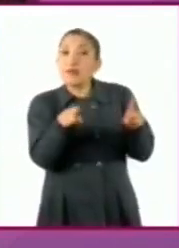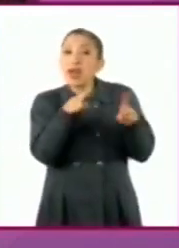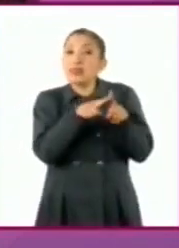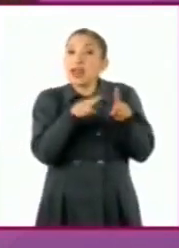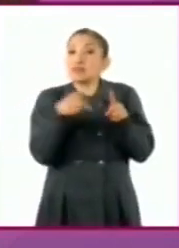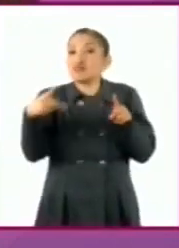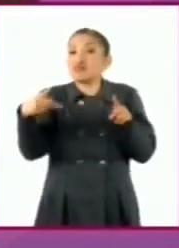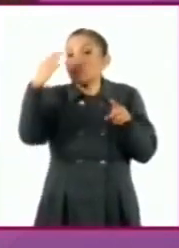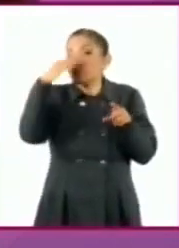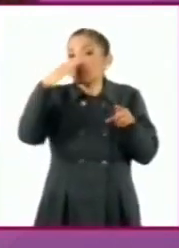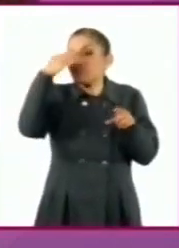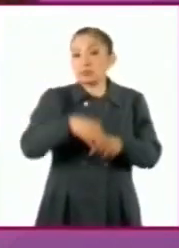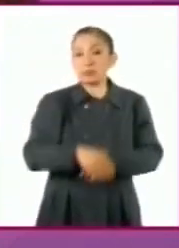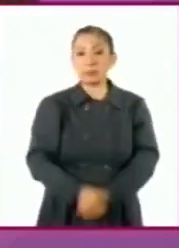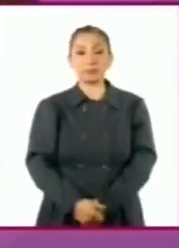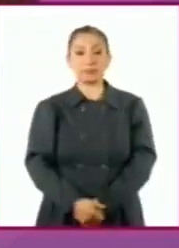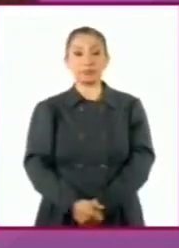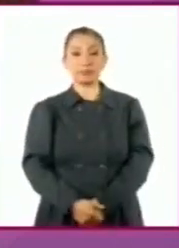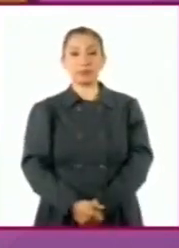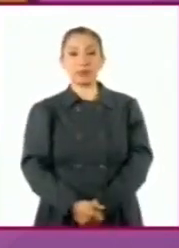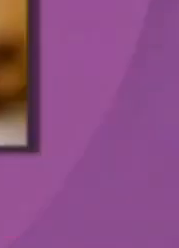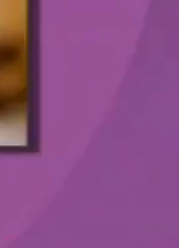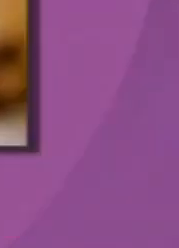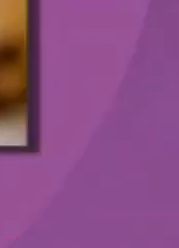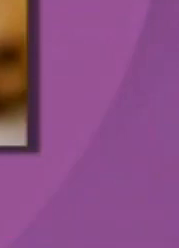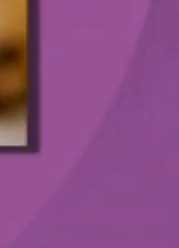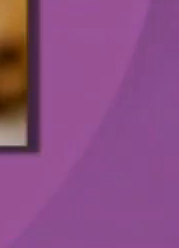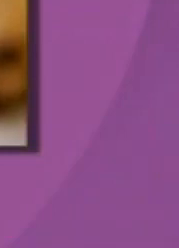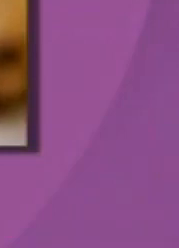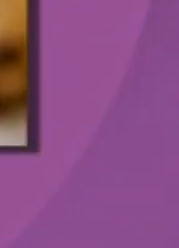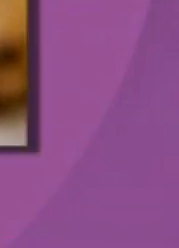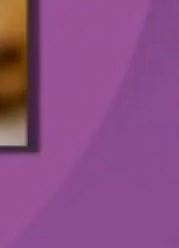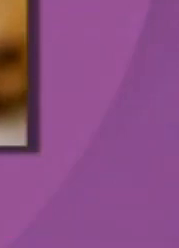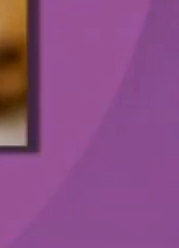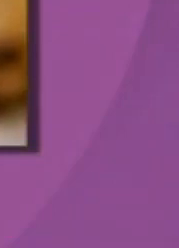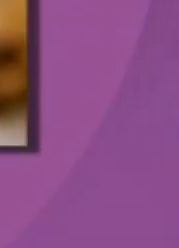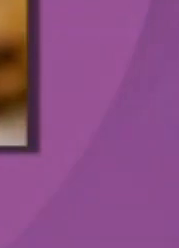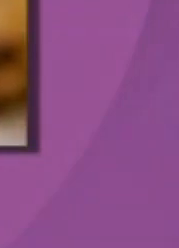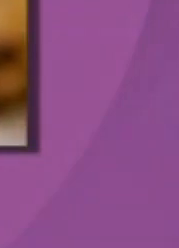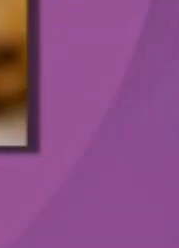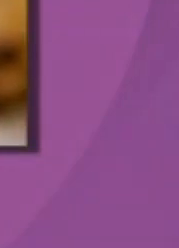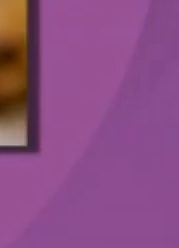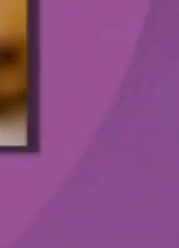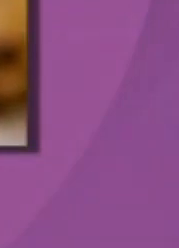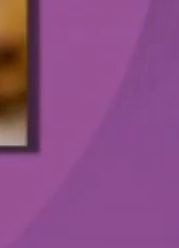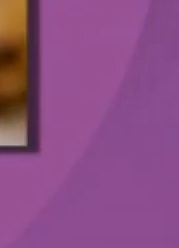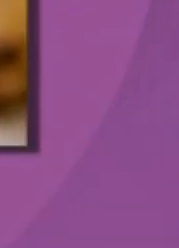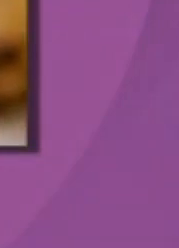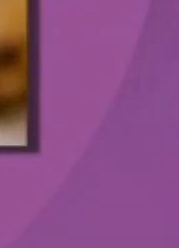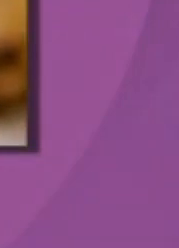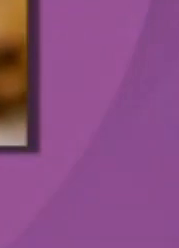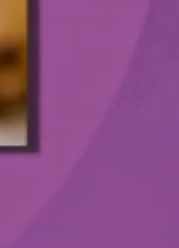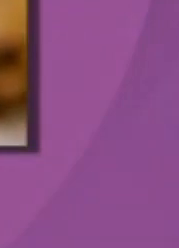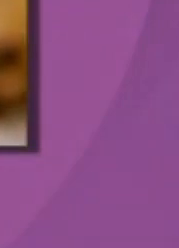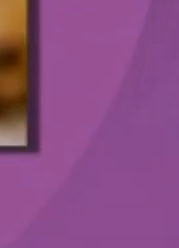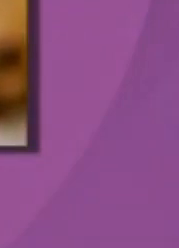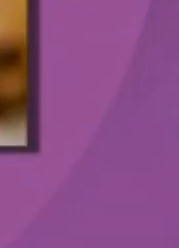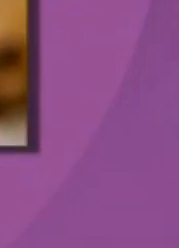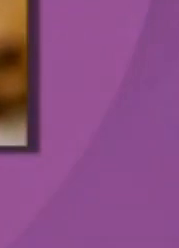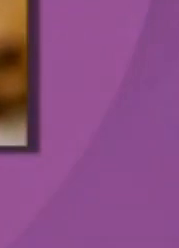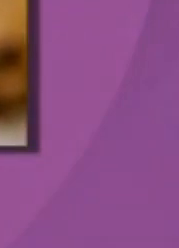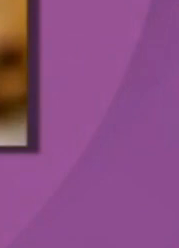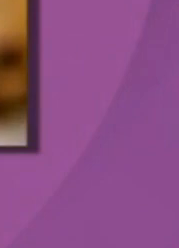no significa que las primeras aldeas sedentarias se convirtieran en pueblos agrícolas de la noche a la mañana. La domesticación de especies como el